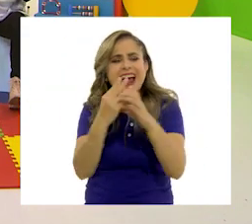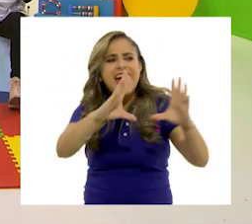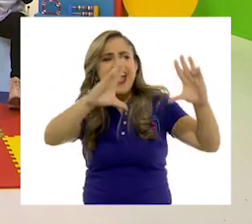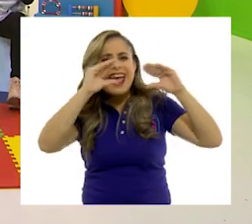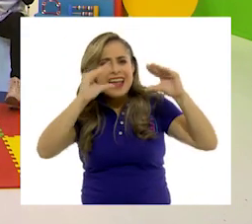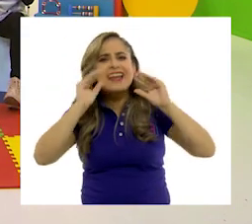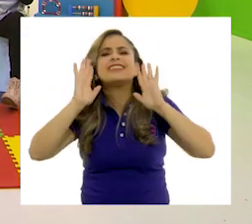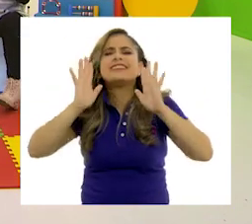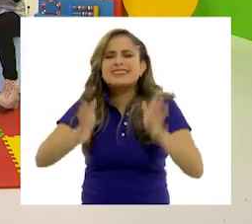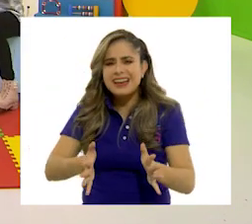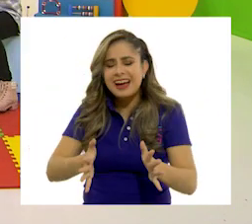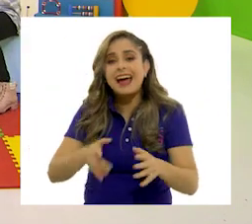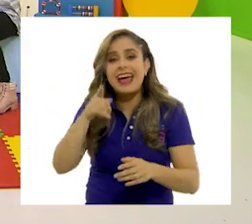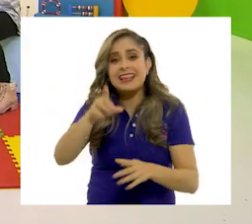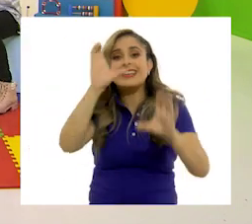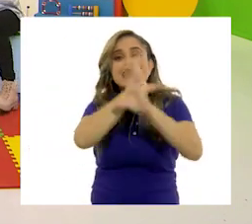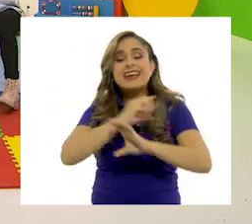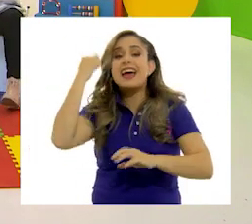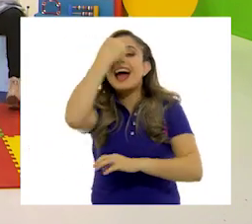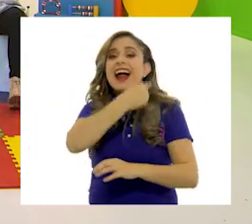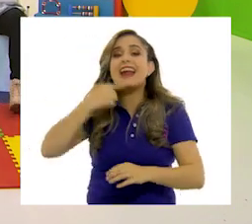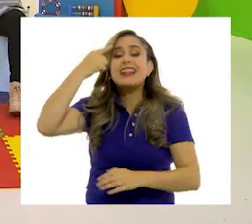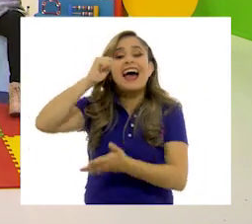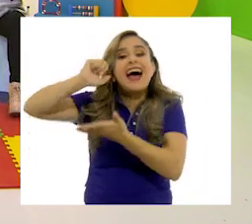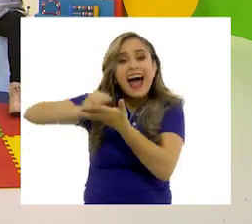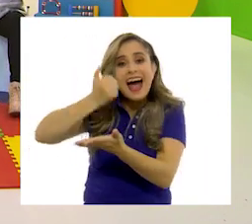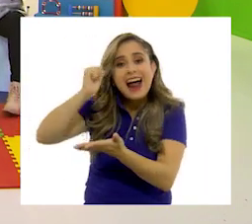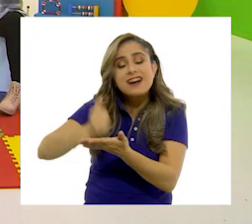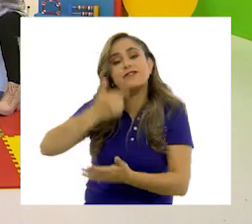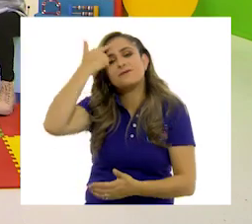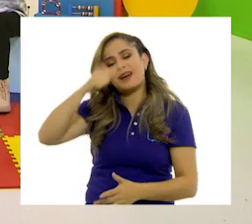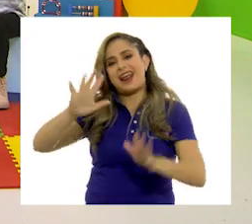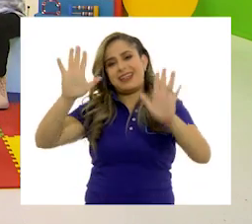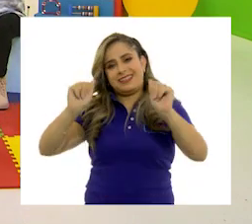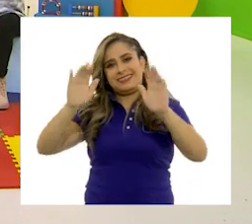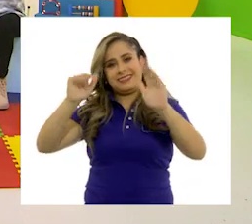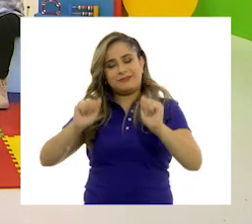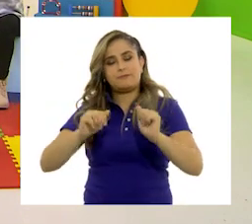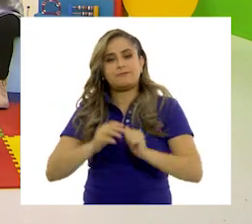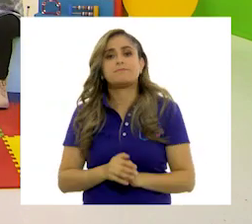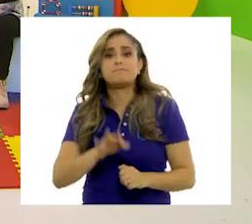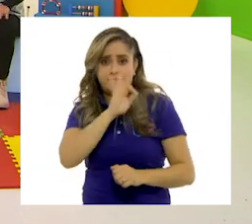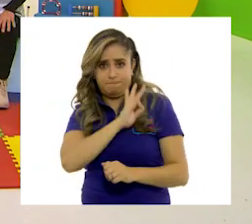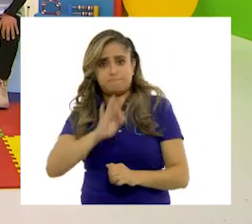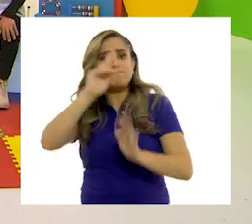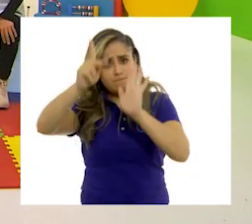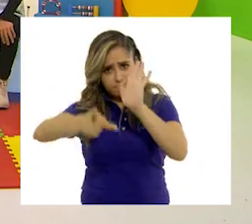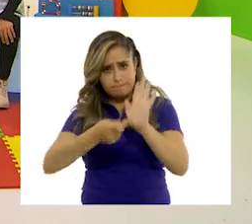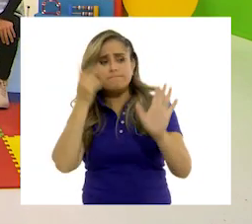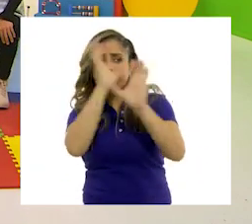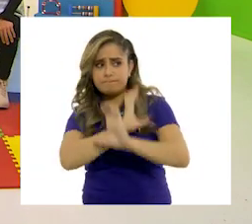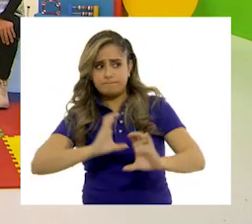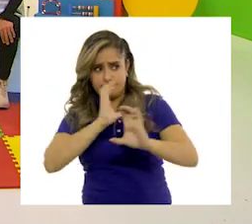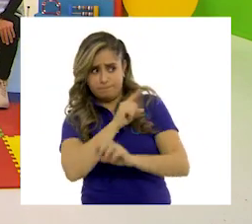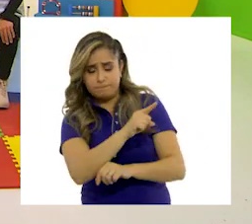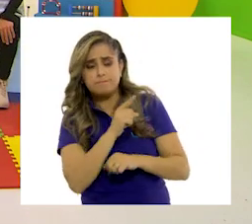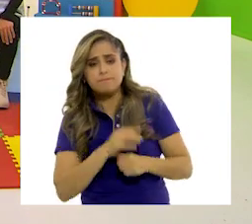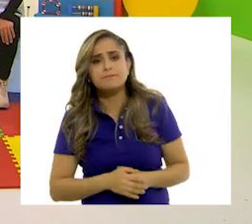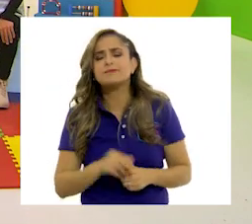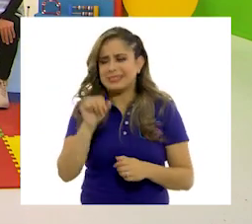qué mejor canción que Carita de Arroz para antes de cerrar el programa. Pero, ¿nos la podrías recordar, por favor? Claro